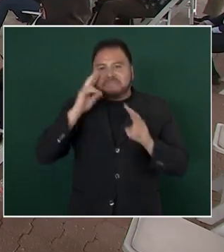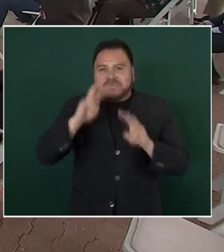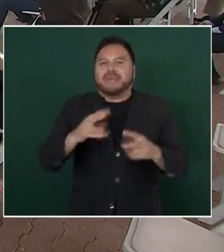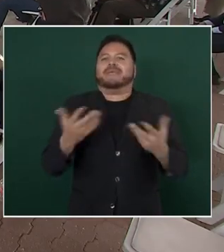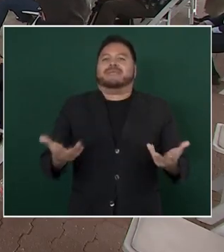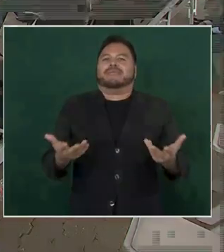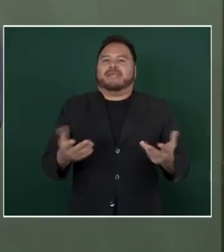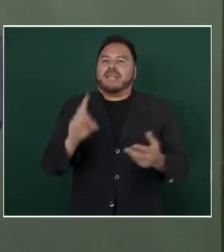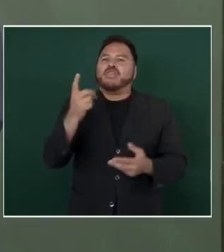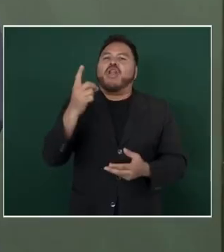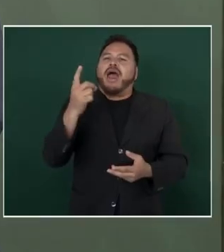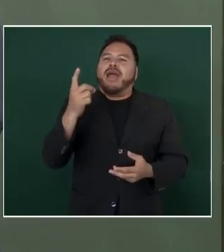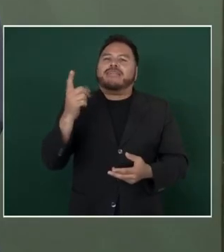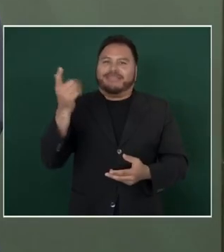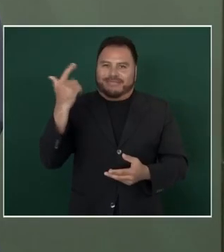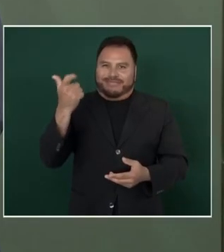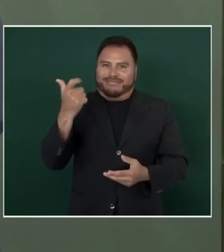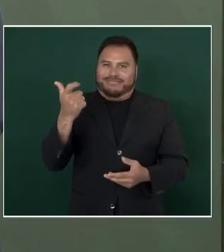cómo está el dólar.